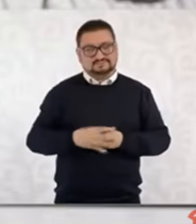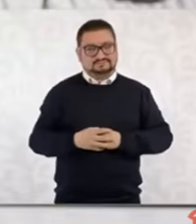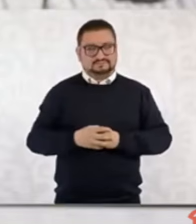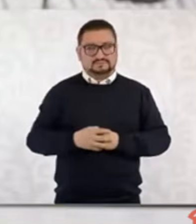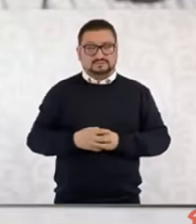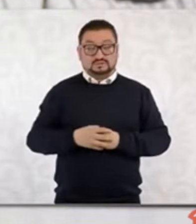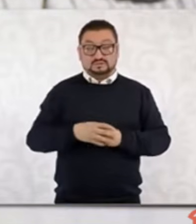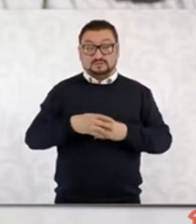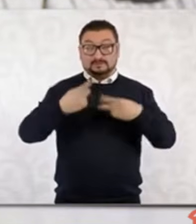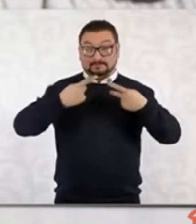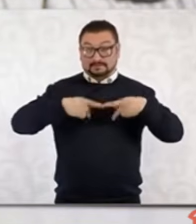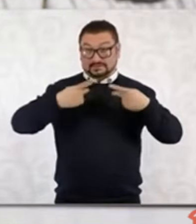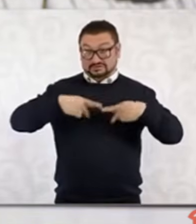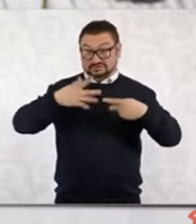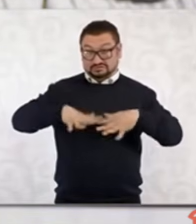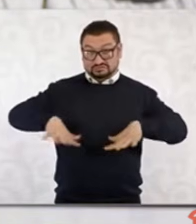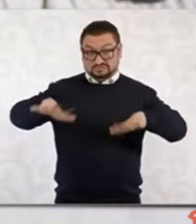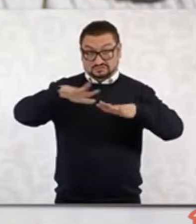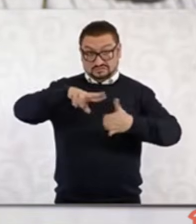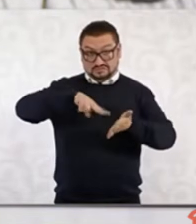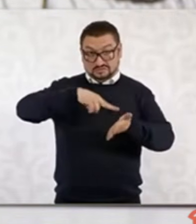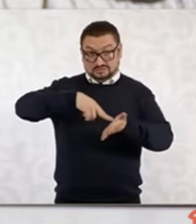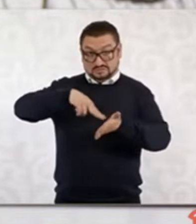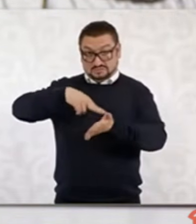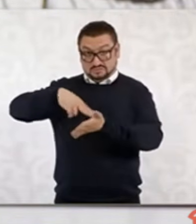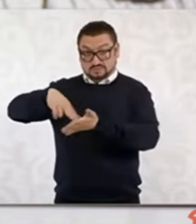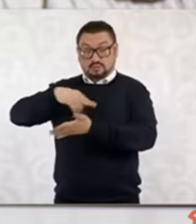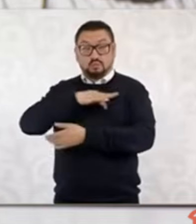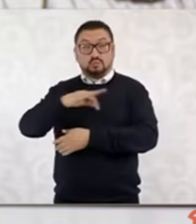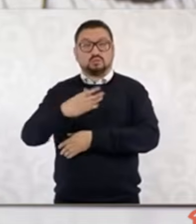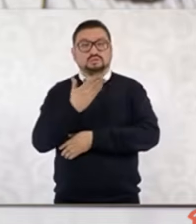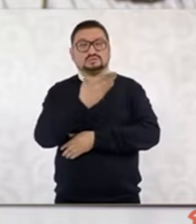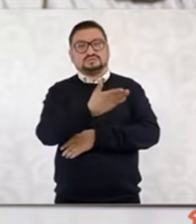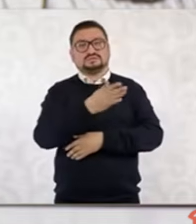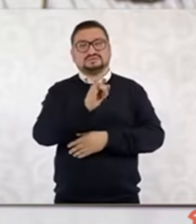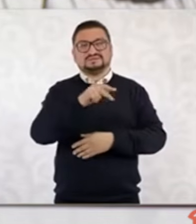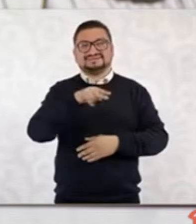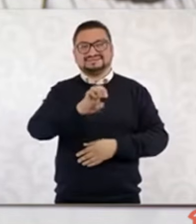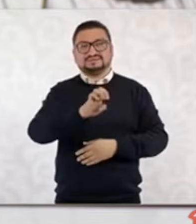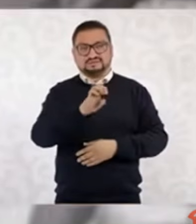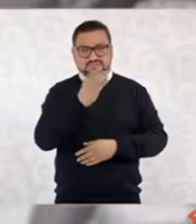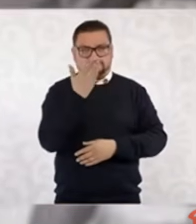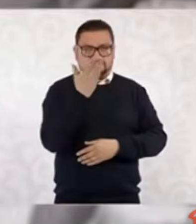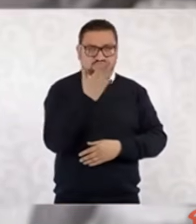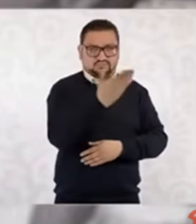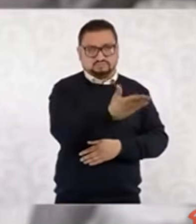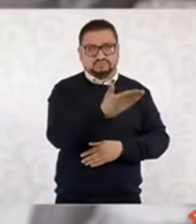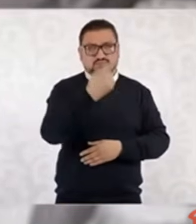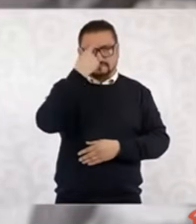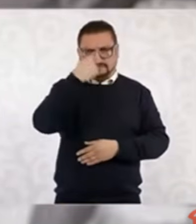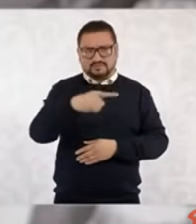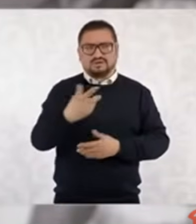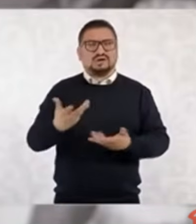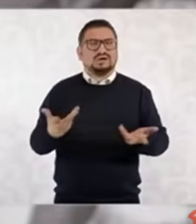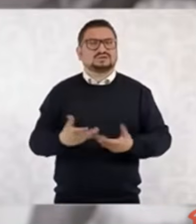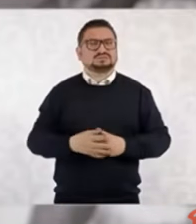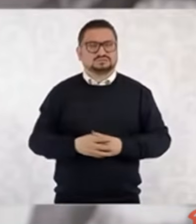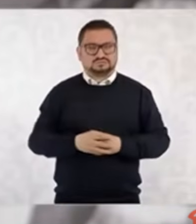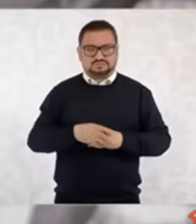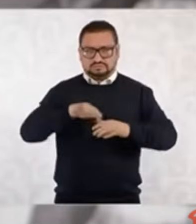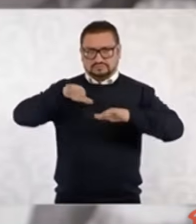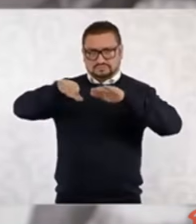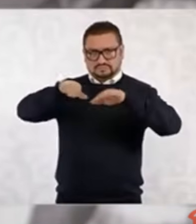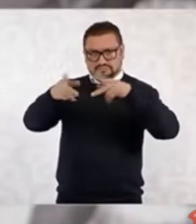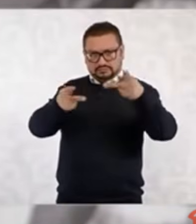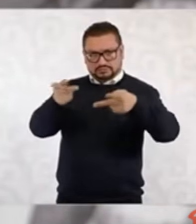de firmas de ciudadanos puede pedirle al Instituto Nacional Electoral la realización de